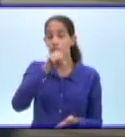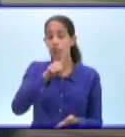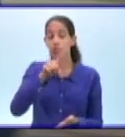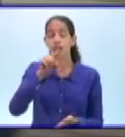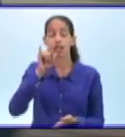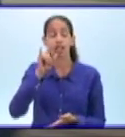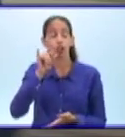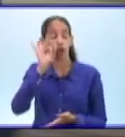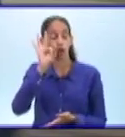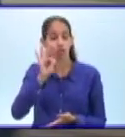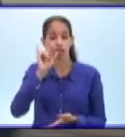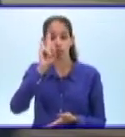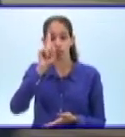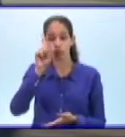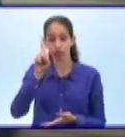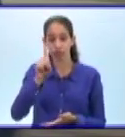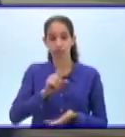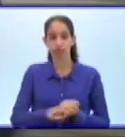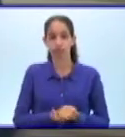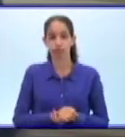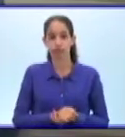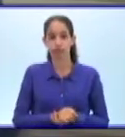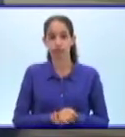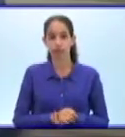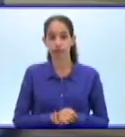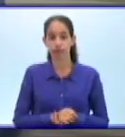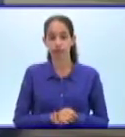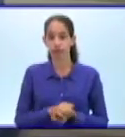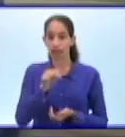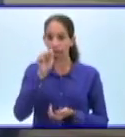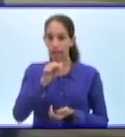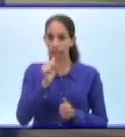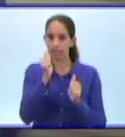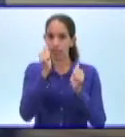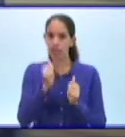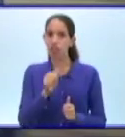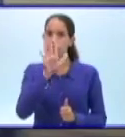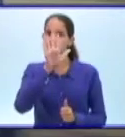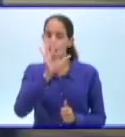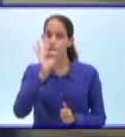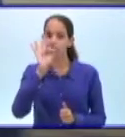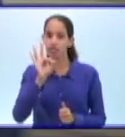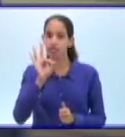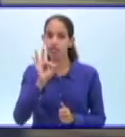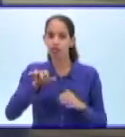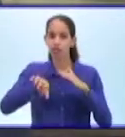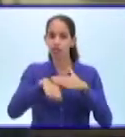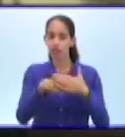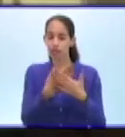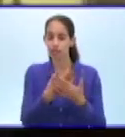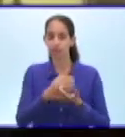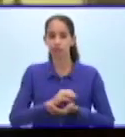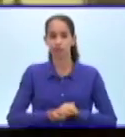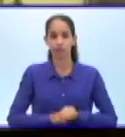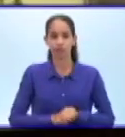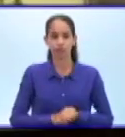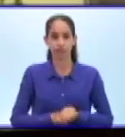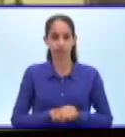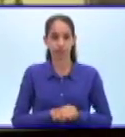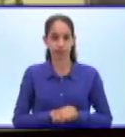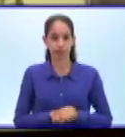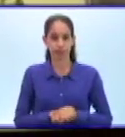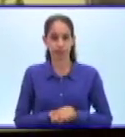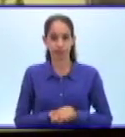91. Va a estar exactamente 58 días. Pero ¿qué pasa en este tiempo? que se están ventilando los